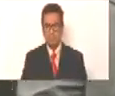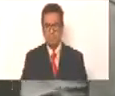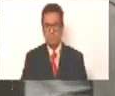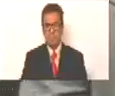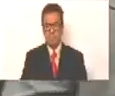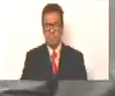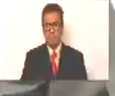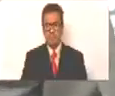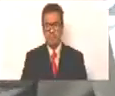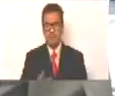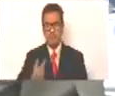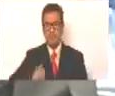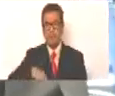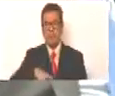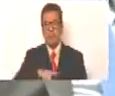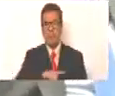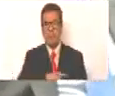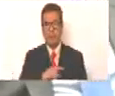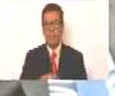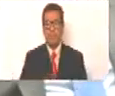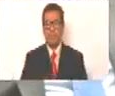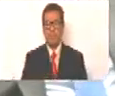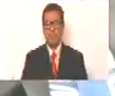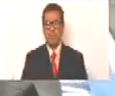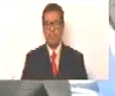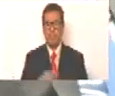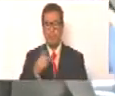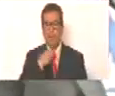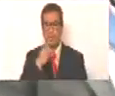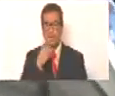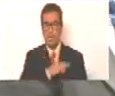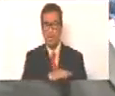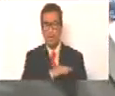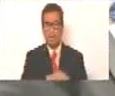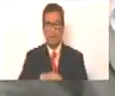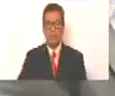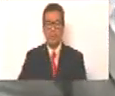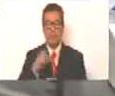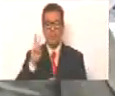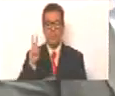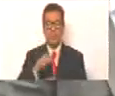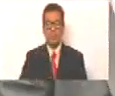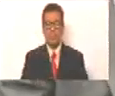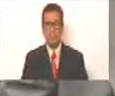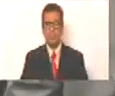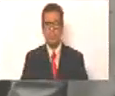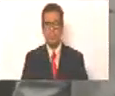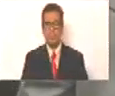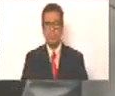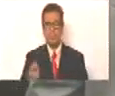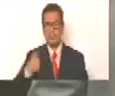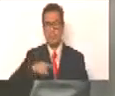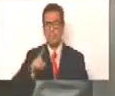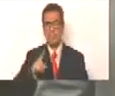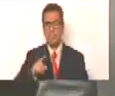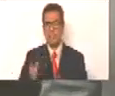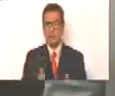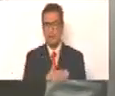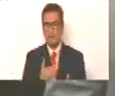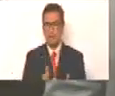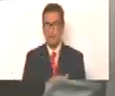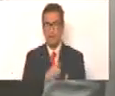Nosotros y nosotras, desde el Partido Socialista Unido de Venezuela, tenemos un libro violeta, y